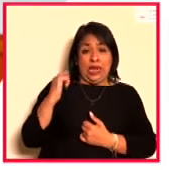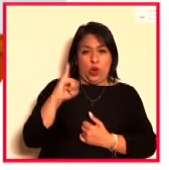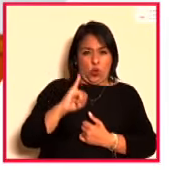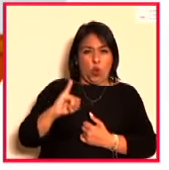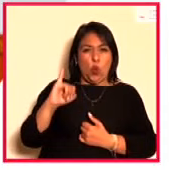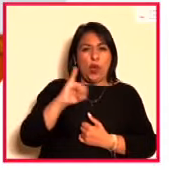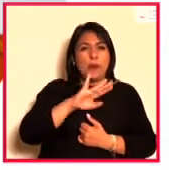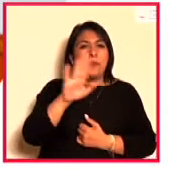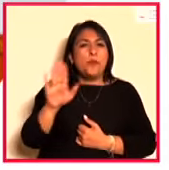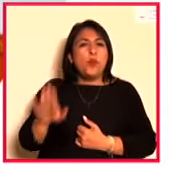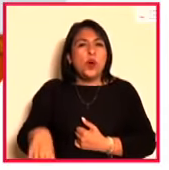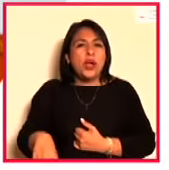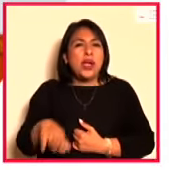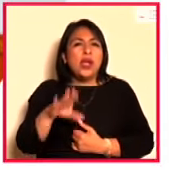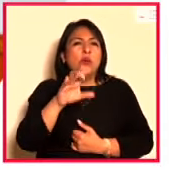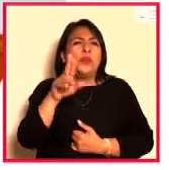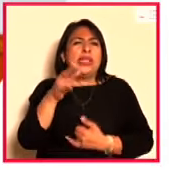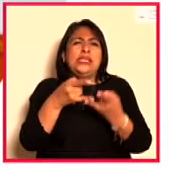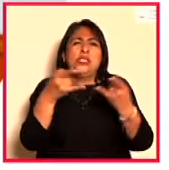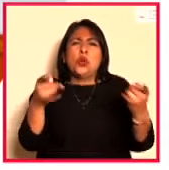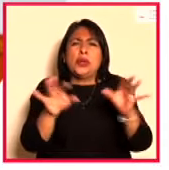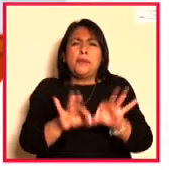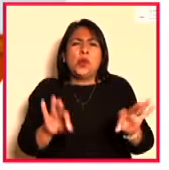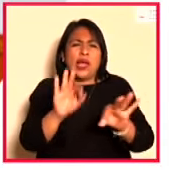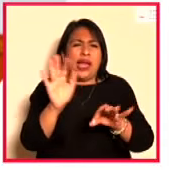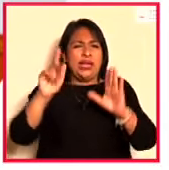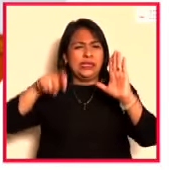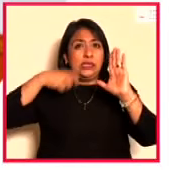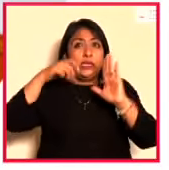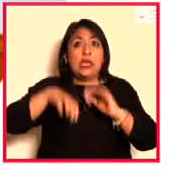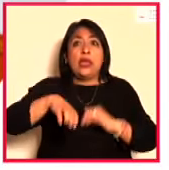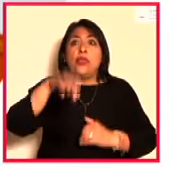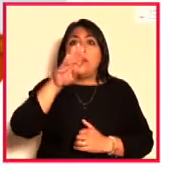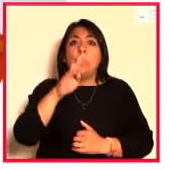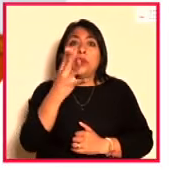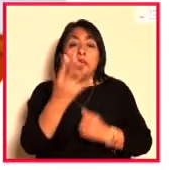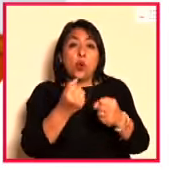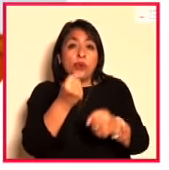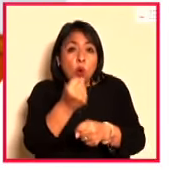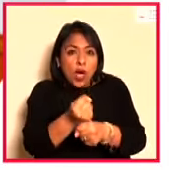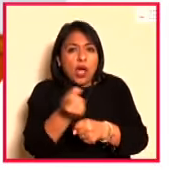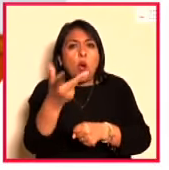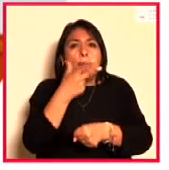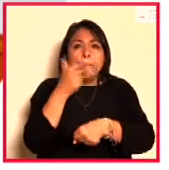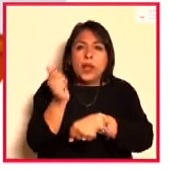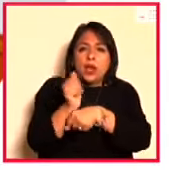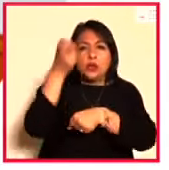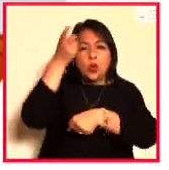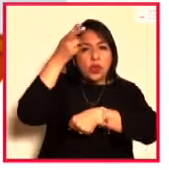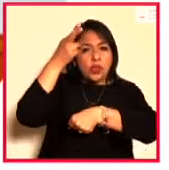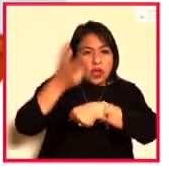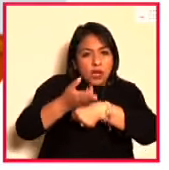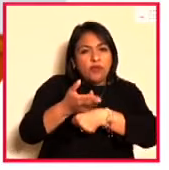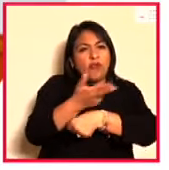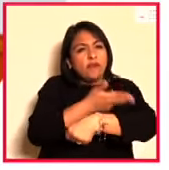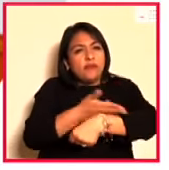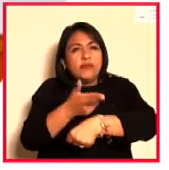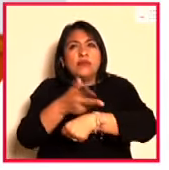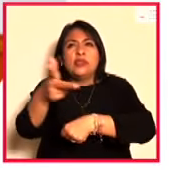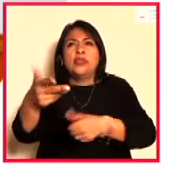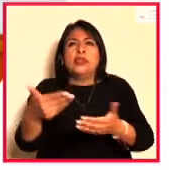una leyenda del séptimo arte. Tenía 94 años de edad, actor, director, además diplomático, el de origen